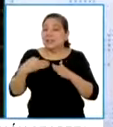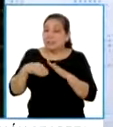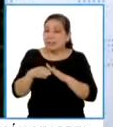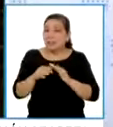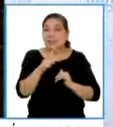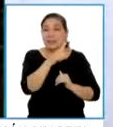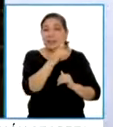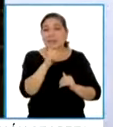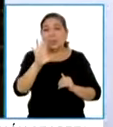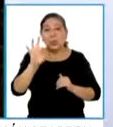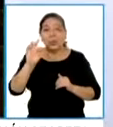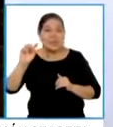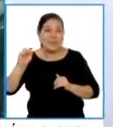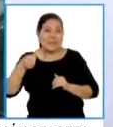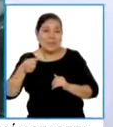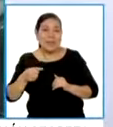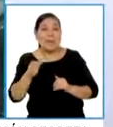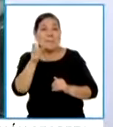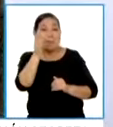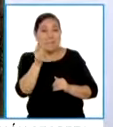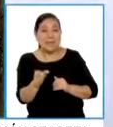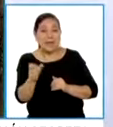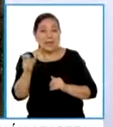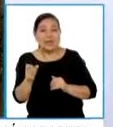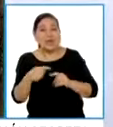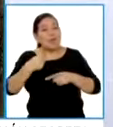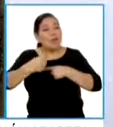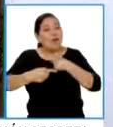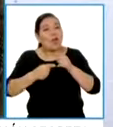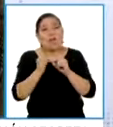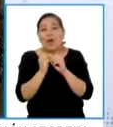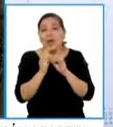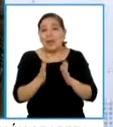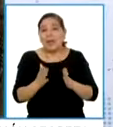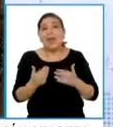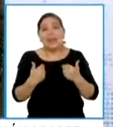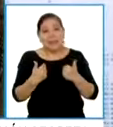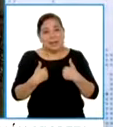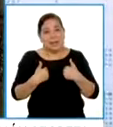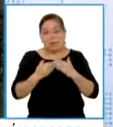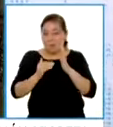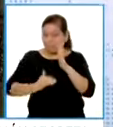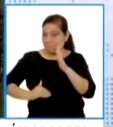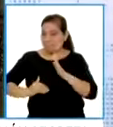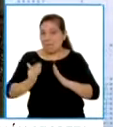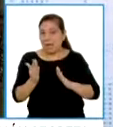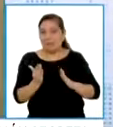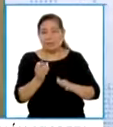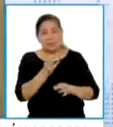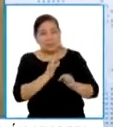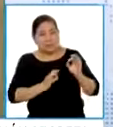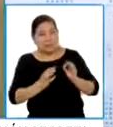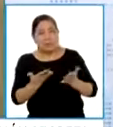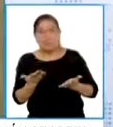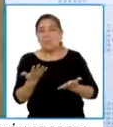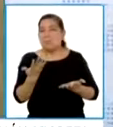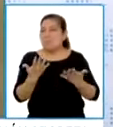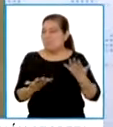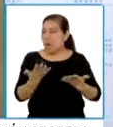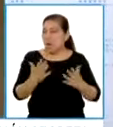las 150.000 personas vacunadas diariamente. Esto es lo que debemos superar. En Chile se están